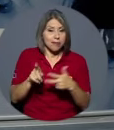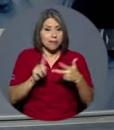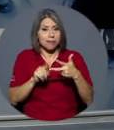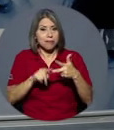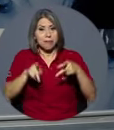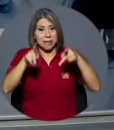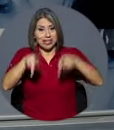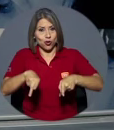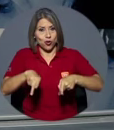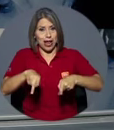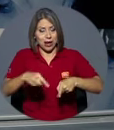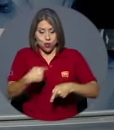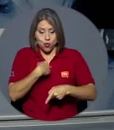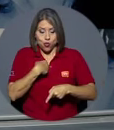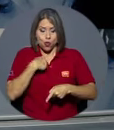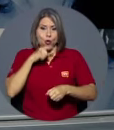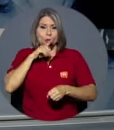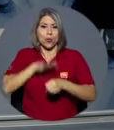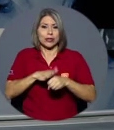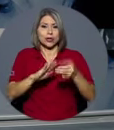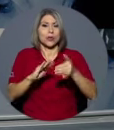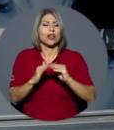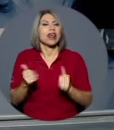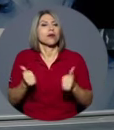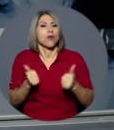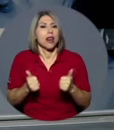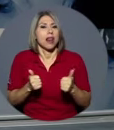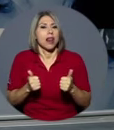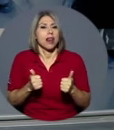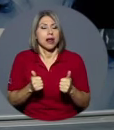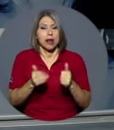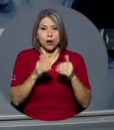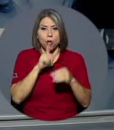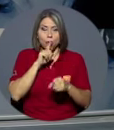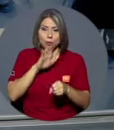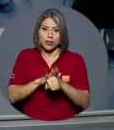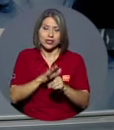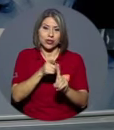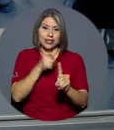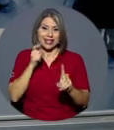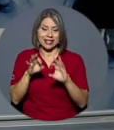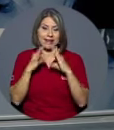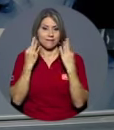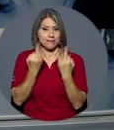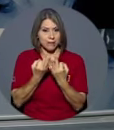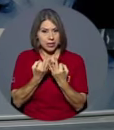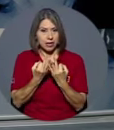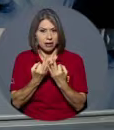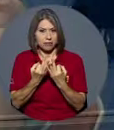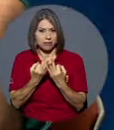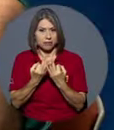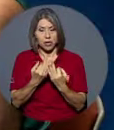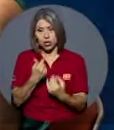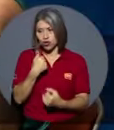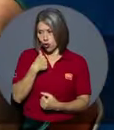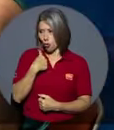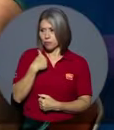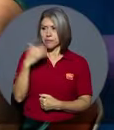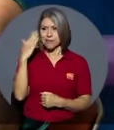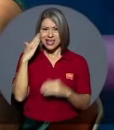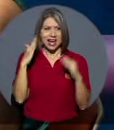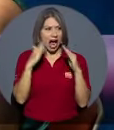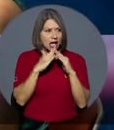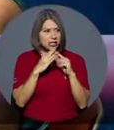de uno en una comunidad. Y el compromiso en preparativos tiene que venir desde la familia, ¿verdad? ¿Qué tanto conozco yo de mi casa